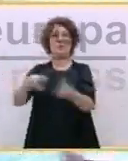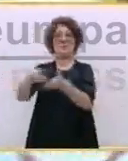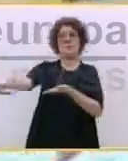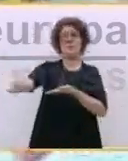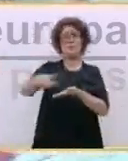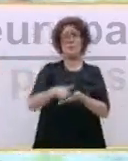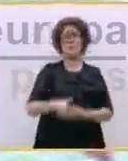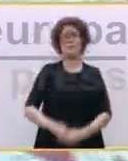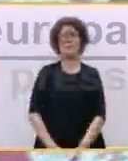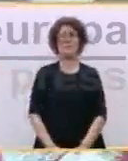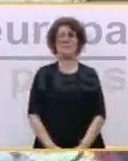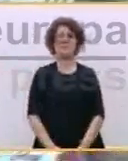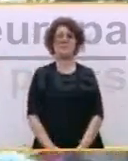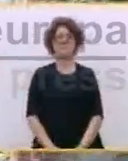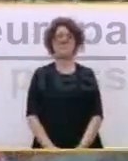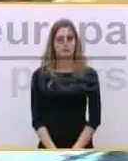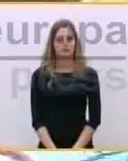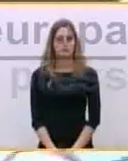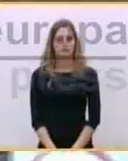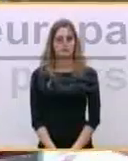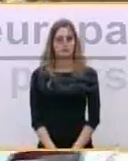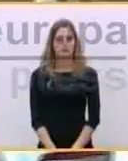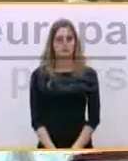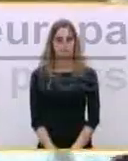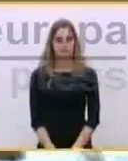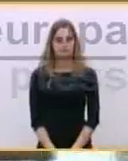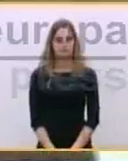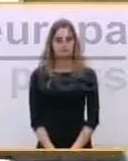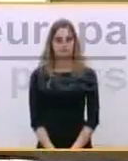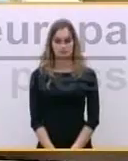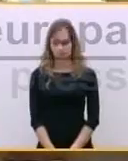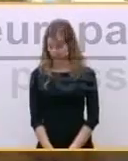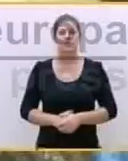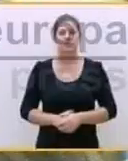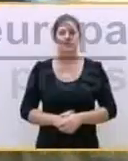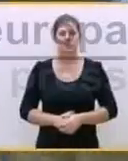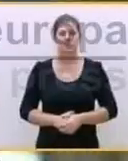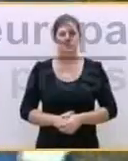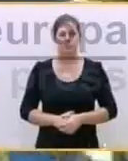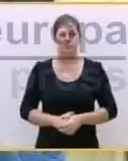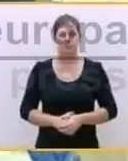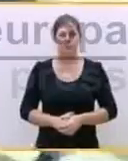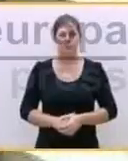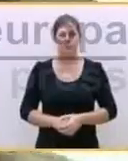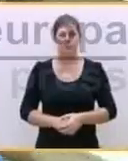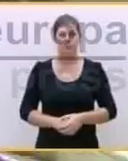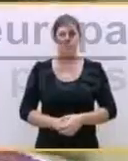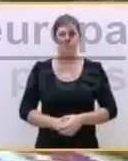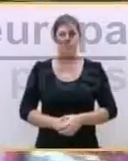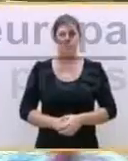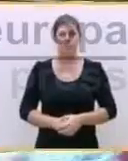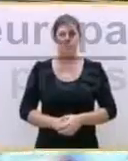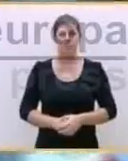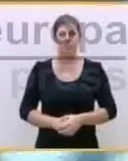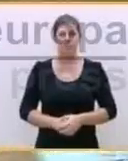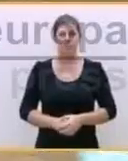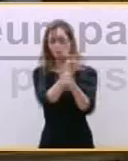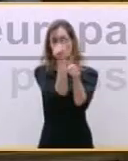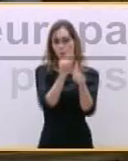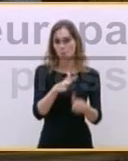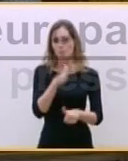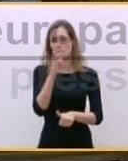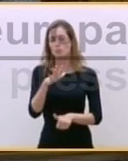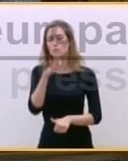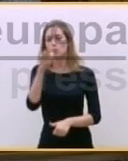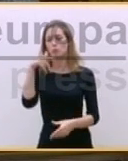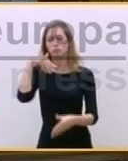No obstante, los grupos Convergencia y Unió, Esquerra Republicana e Izquierda Unida han ratificado su rechazo a la reforma de la Carta Magna.